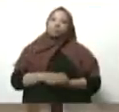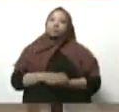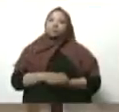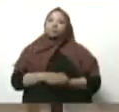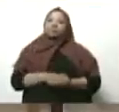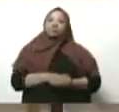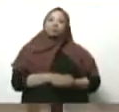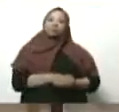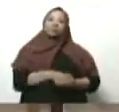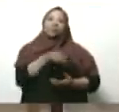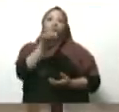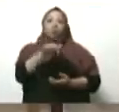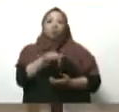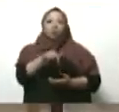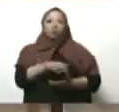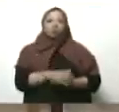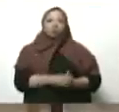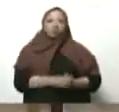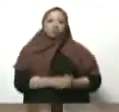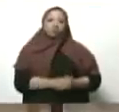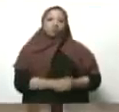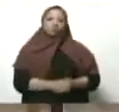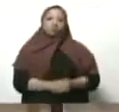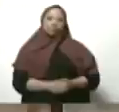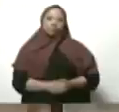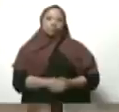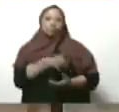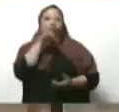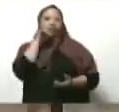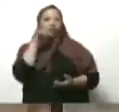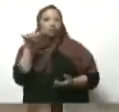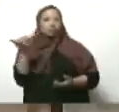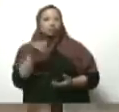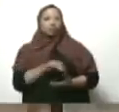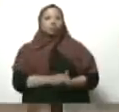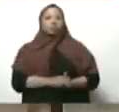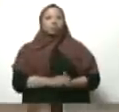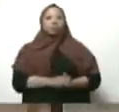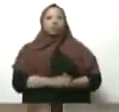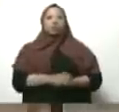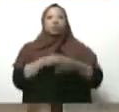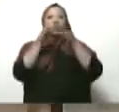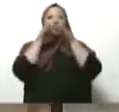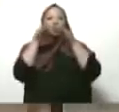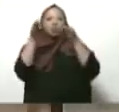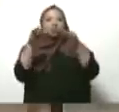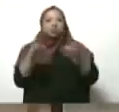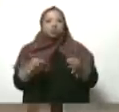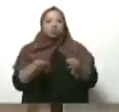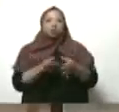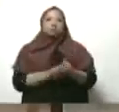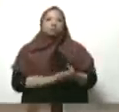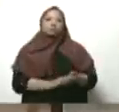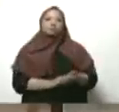de hoy a anunciar de manera formal oficial